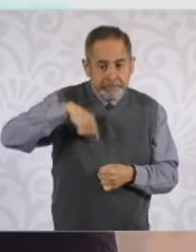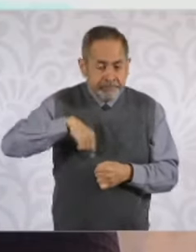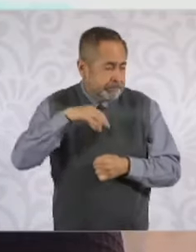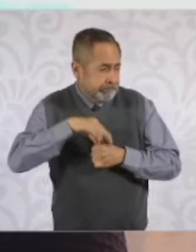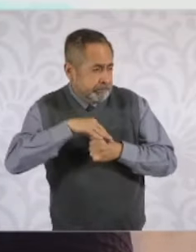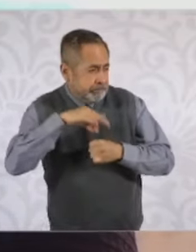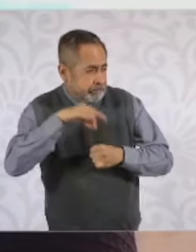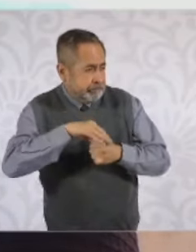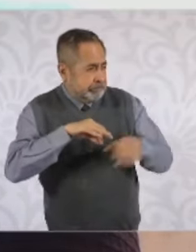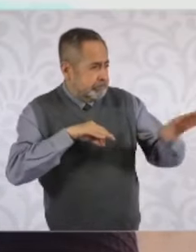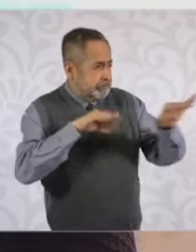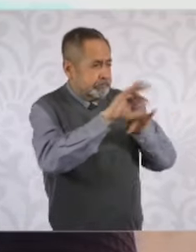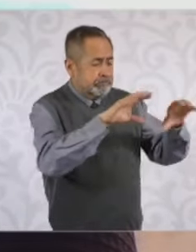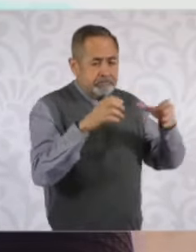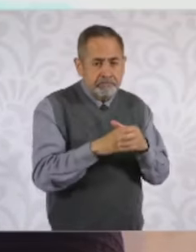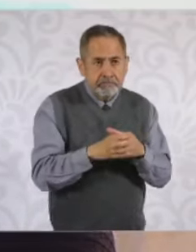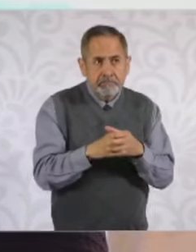mitad de